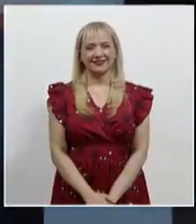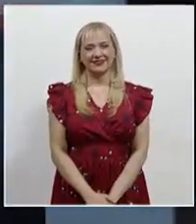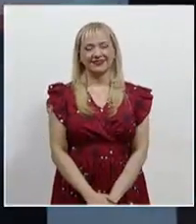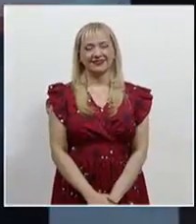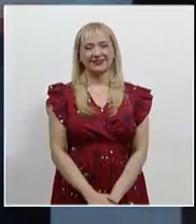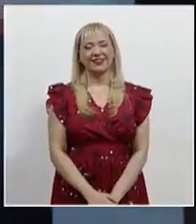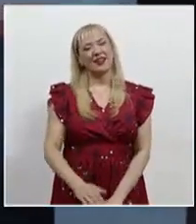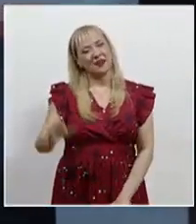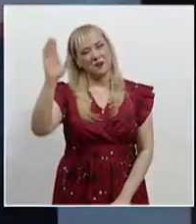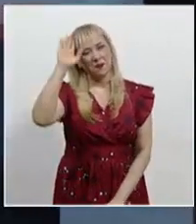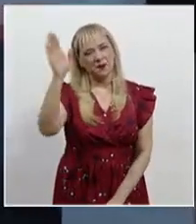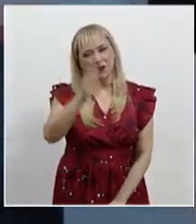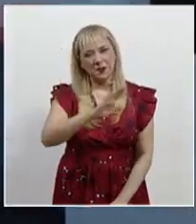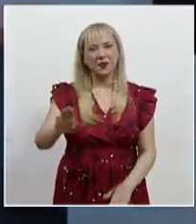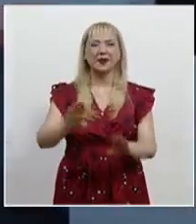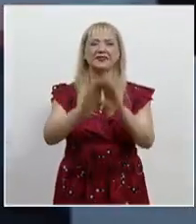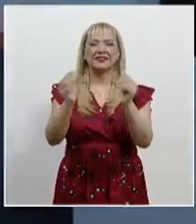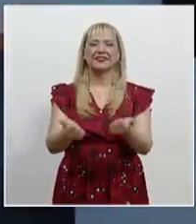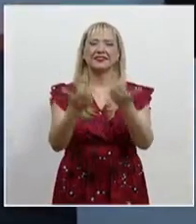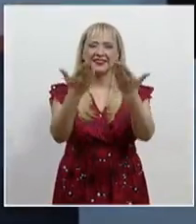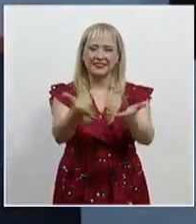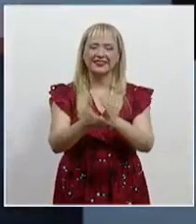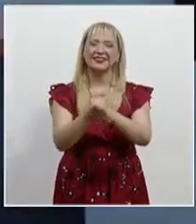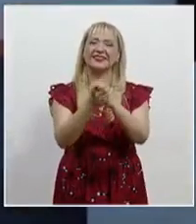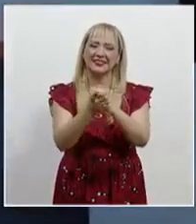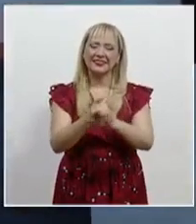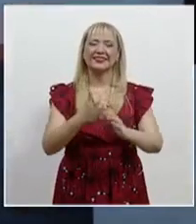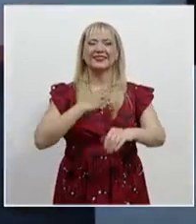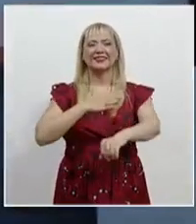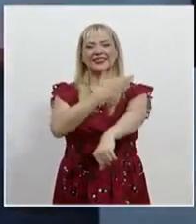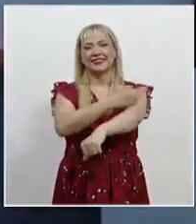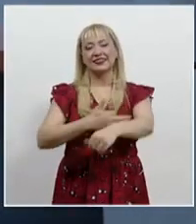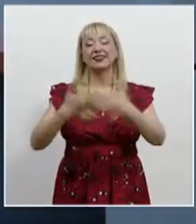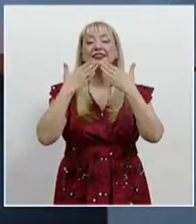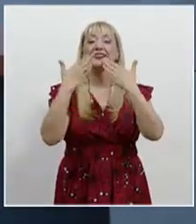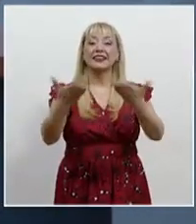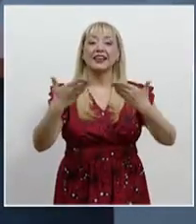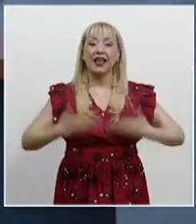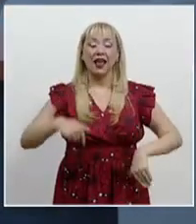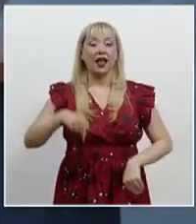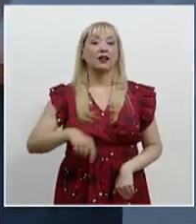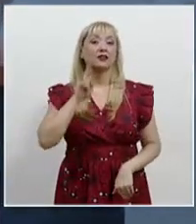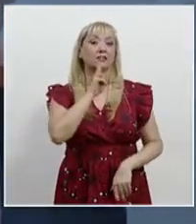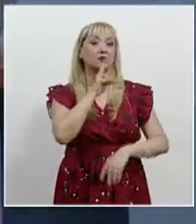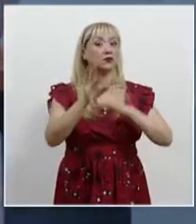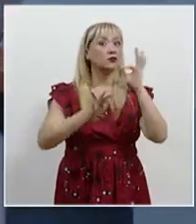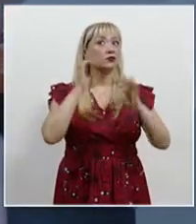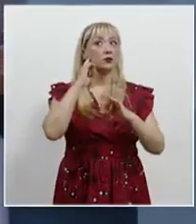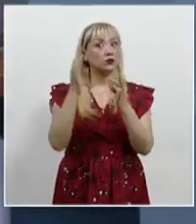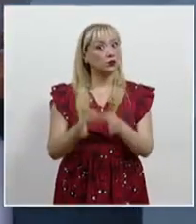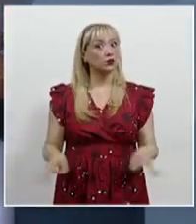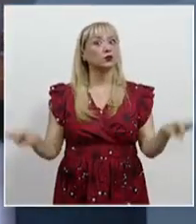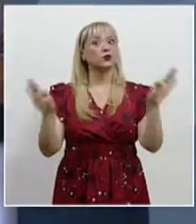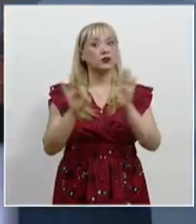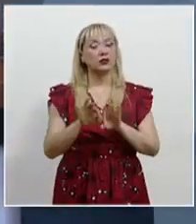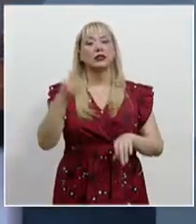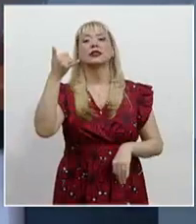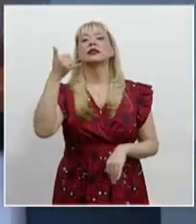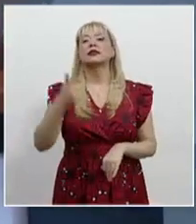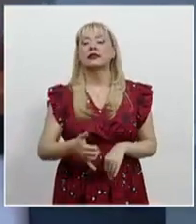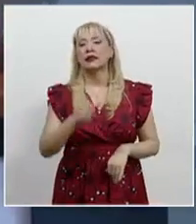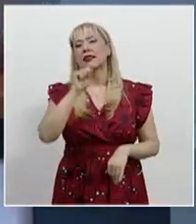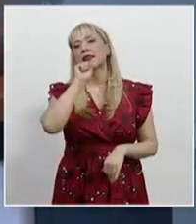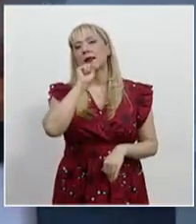Hola, ¿qué tal? ¿Cómo le va? Qué gusto saludarle. Muy buenas tardes, bienvenido o bienvenida a la información jurídica más importante, pero también y sin duda